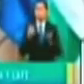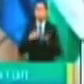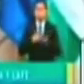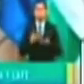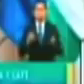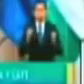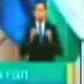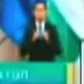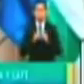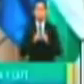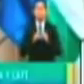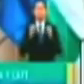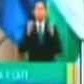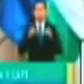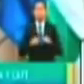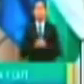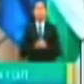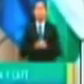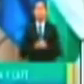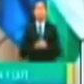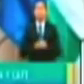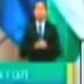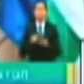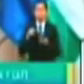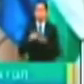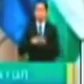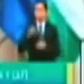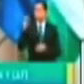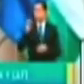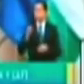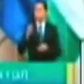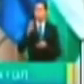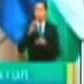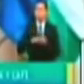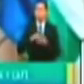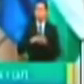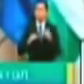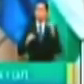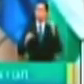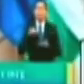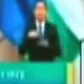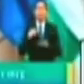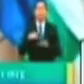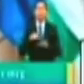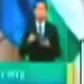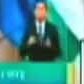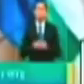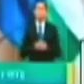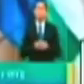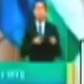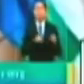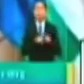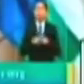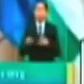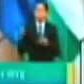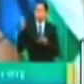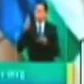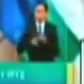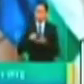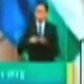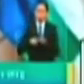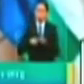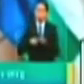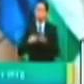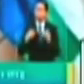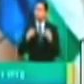quiere, descartar cualquier problema que pueda tener nuestra soya, que lo sabemos, es un producto de